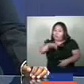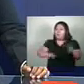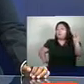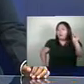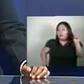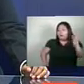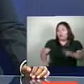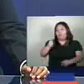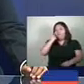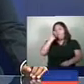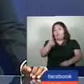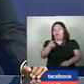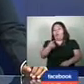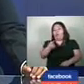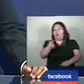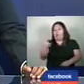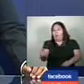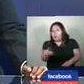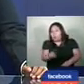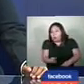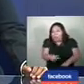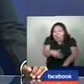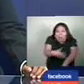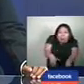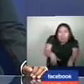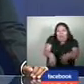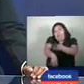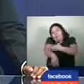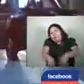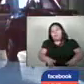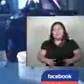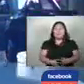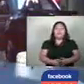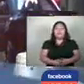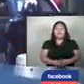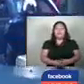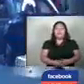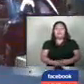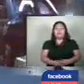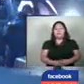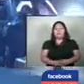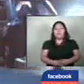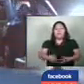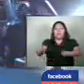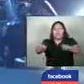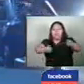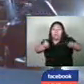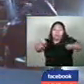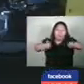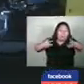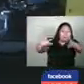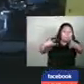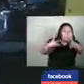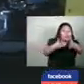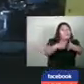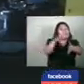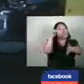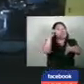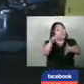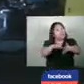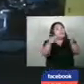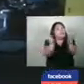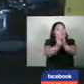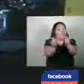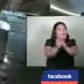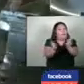Estos percances también dejaron personas lesionadas. Veamos. La excesiva velocidad al volante sigue siendo una de las principales